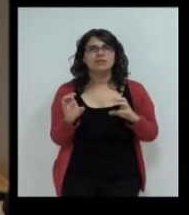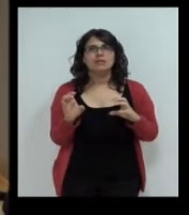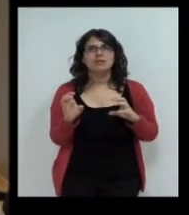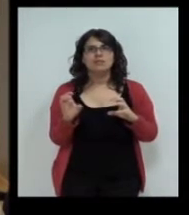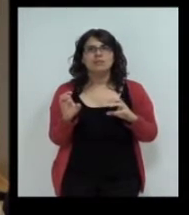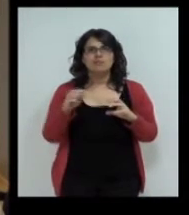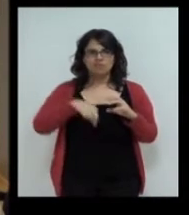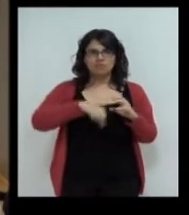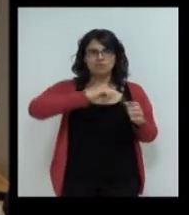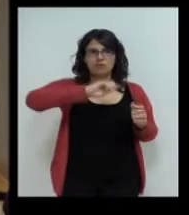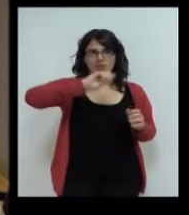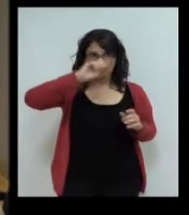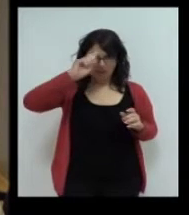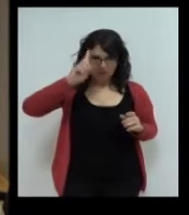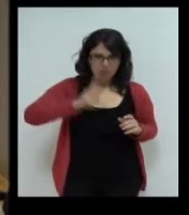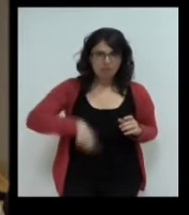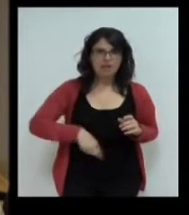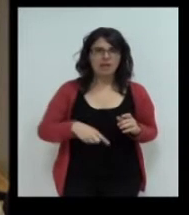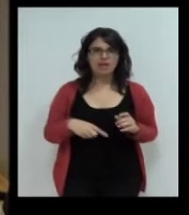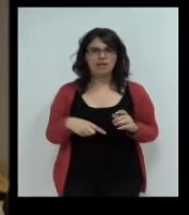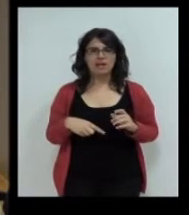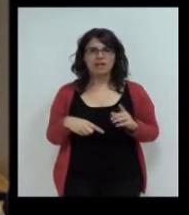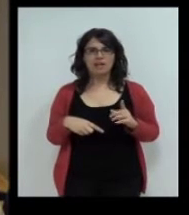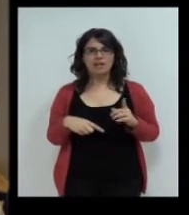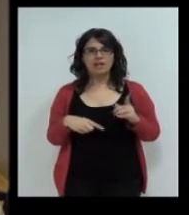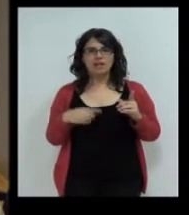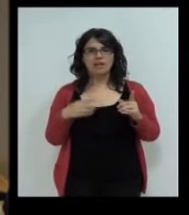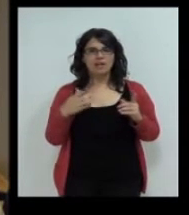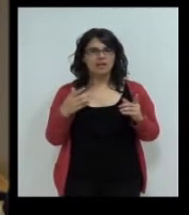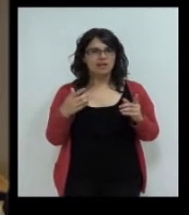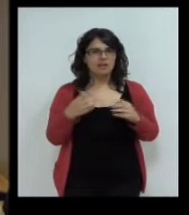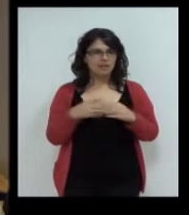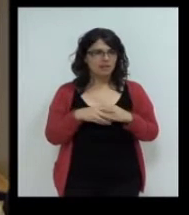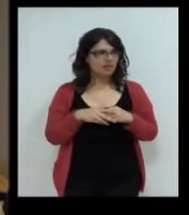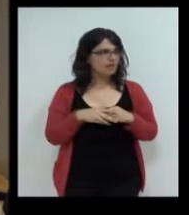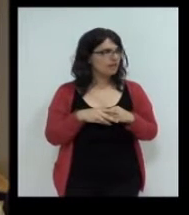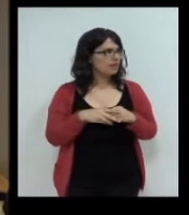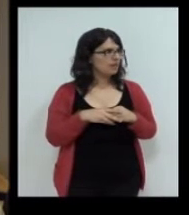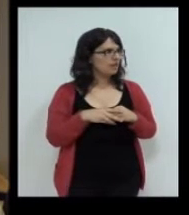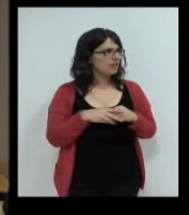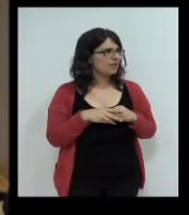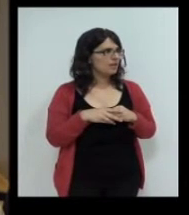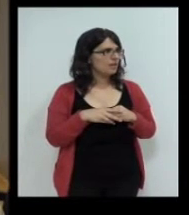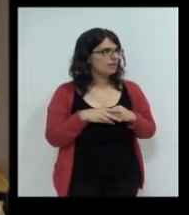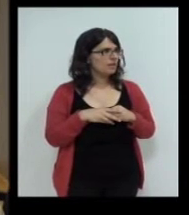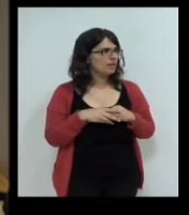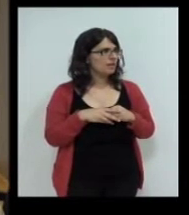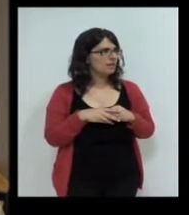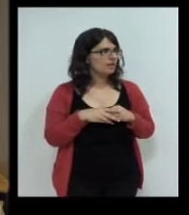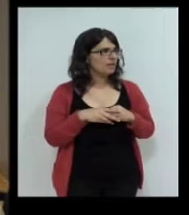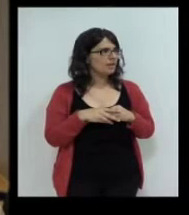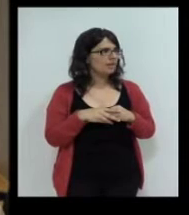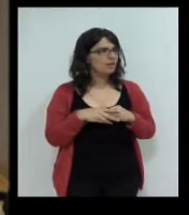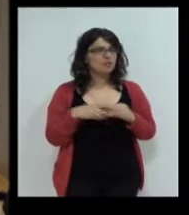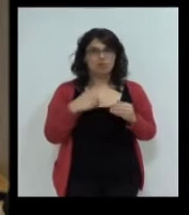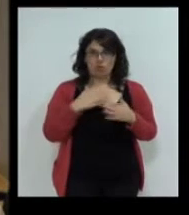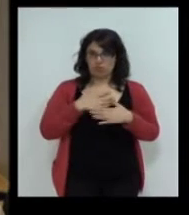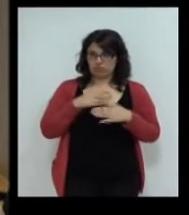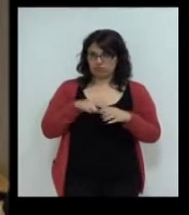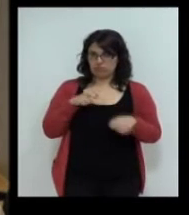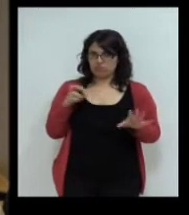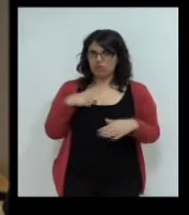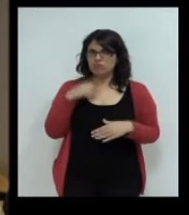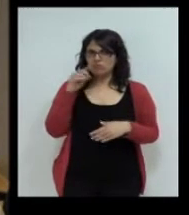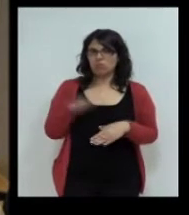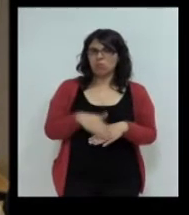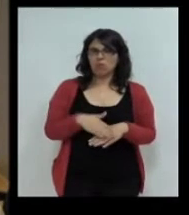aquí también de alguna forma representada también personas de la SESI, o sea, y dice, bueno, pues háganlo, ¿no? O sea, yo diría desde fuera, pues ¿y por qué no lo han hecho? Porque la